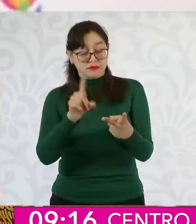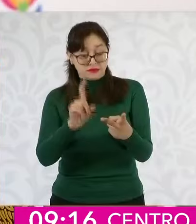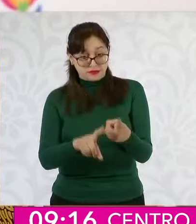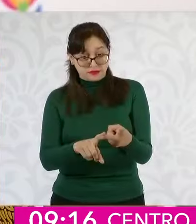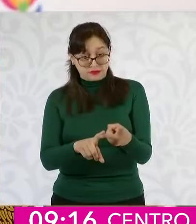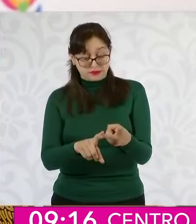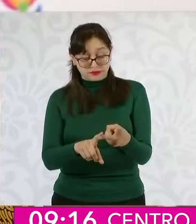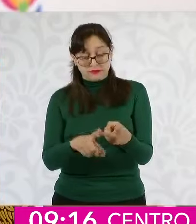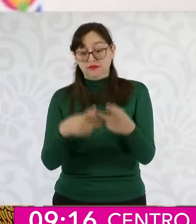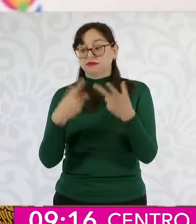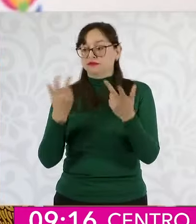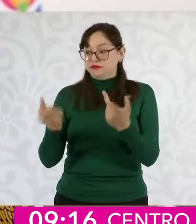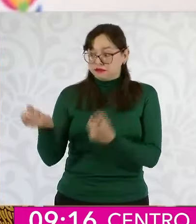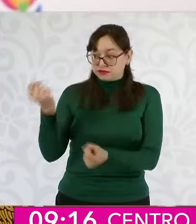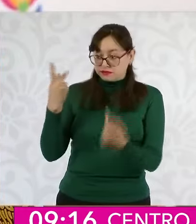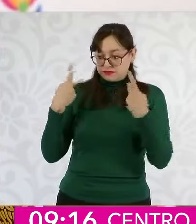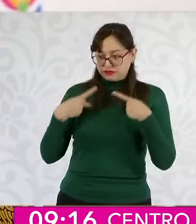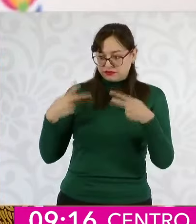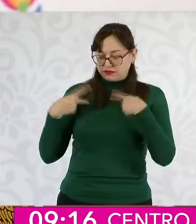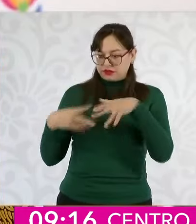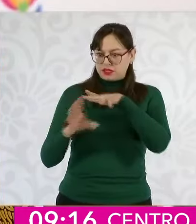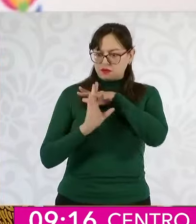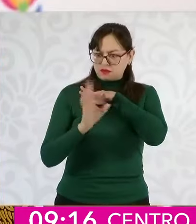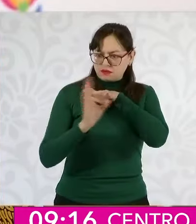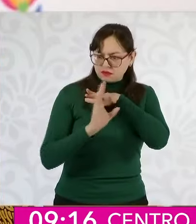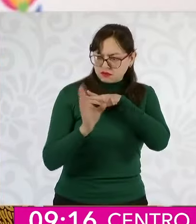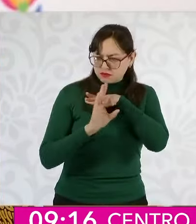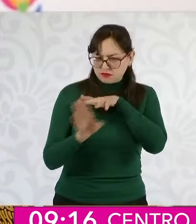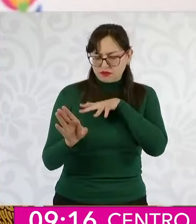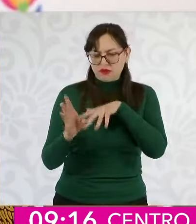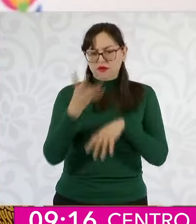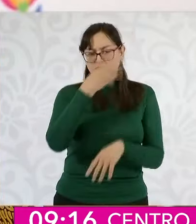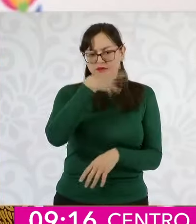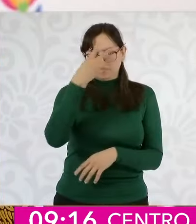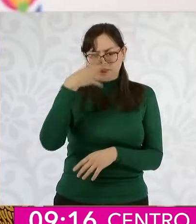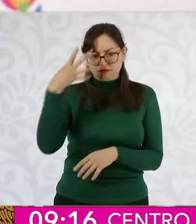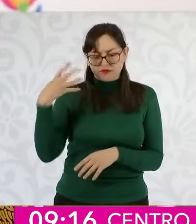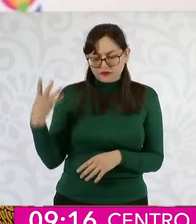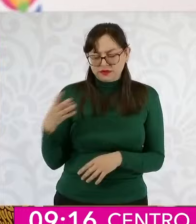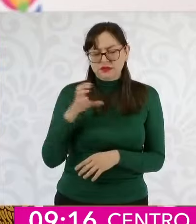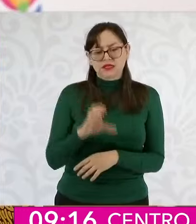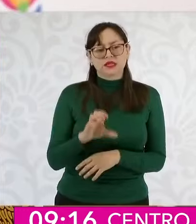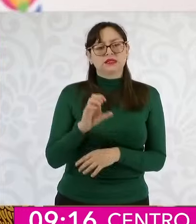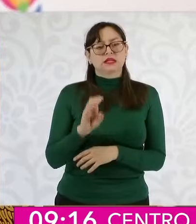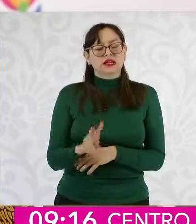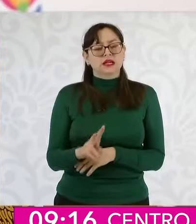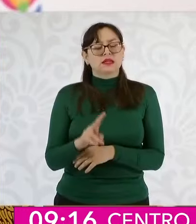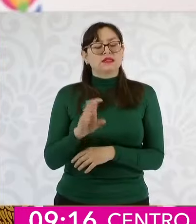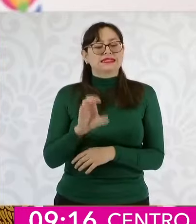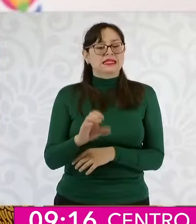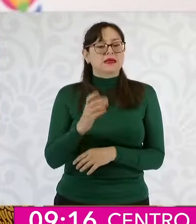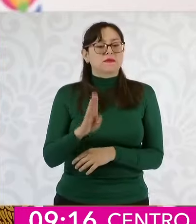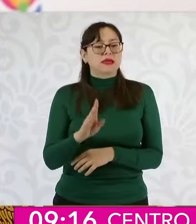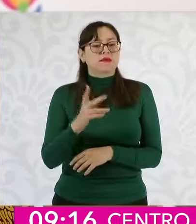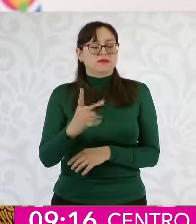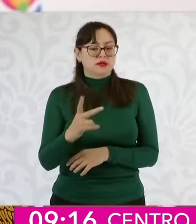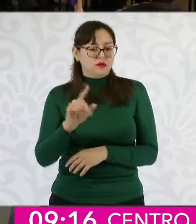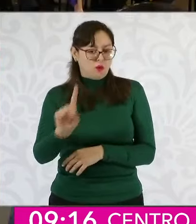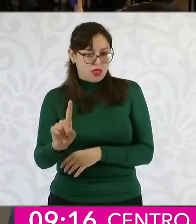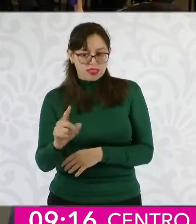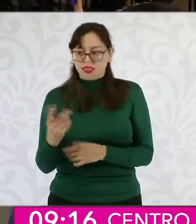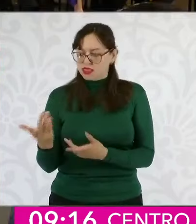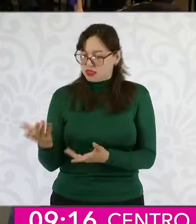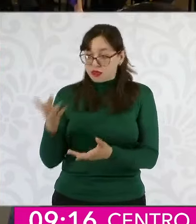Instituto Nacional de Migración, a todos aquellos que tienen este permiso de trabajo que se llama CBP One, los lleva